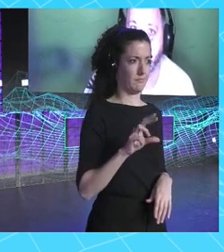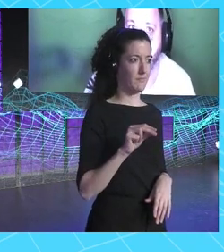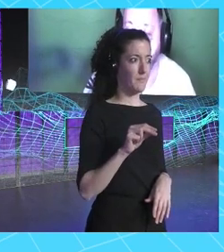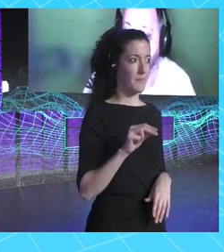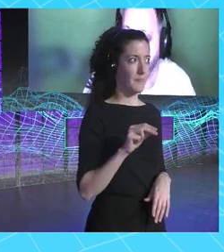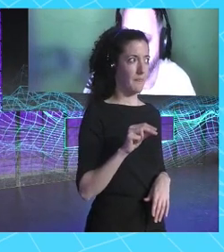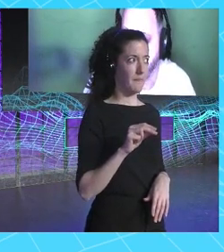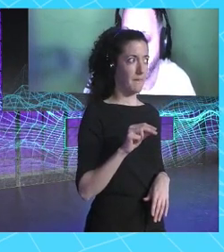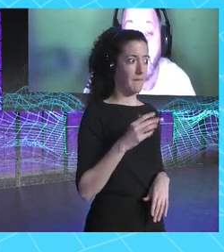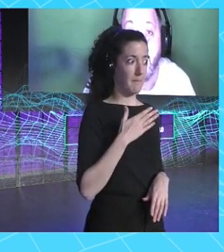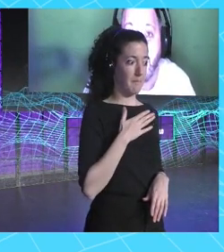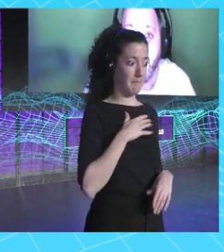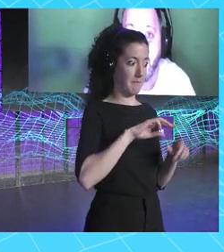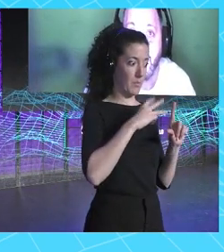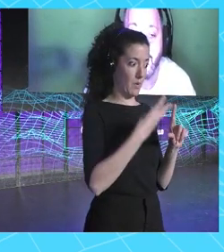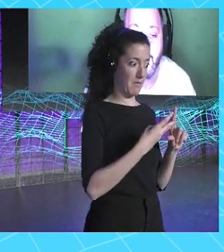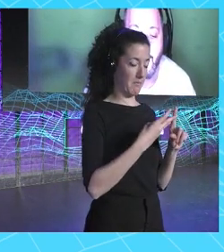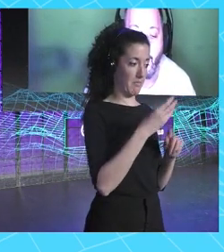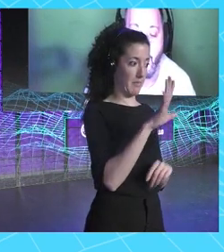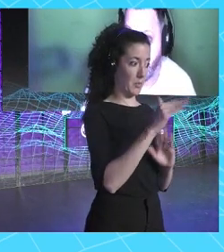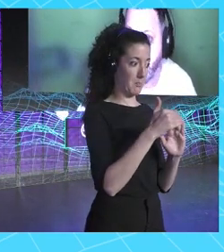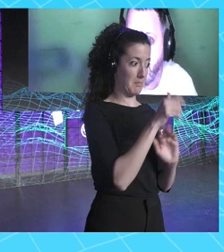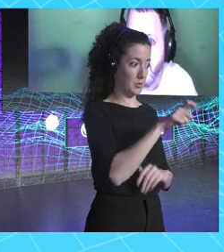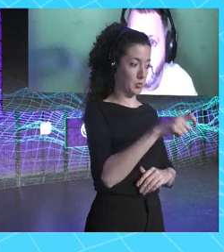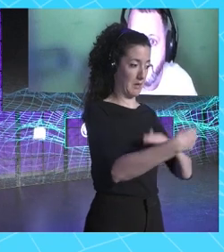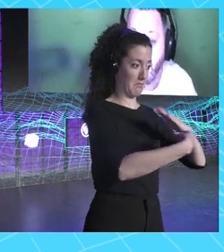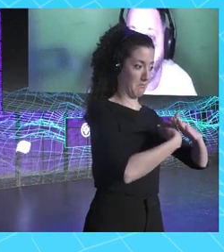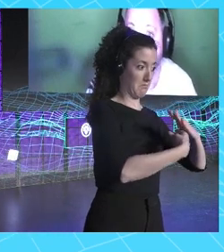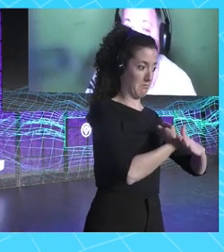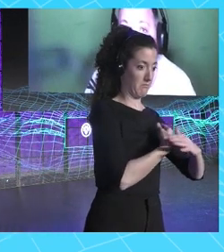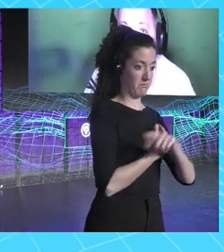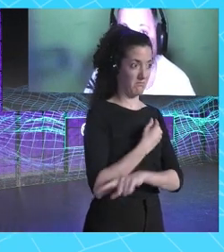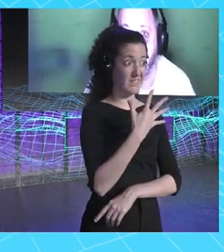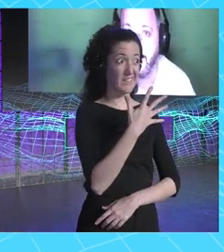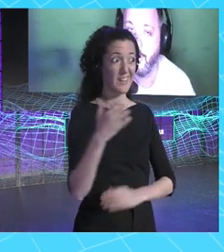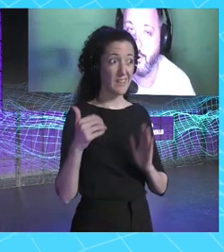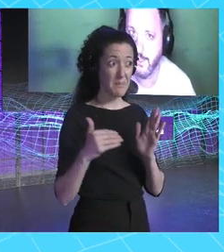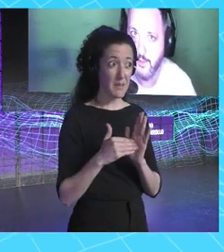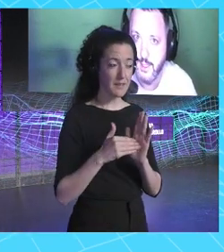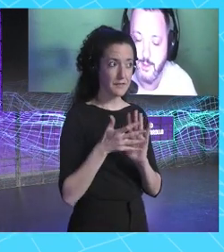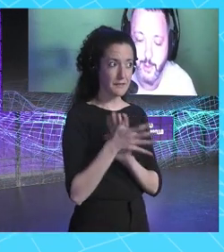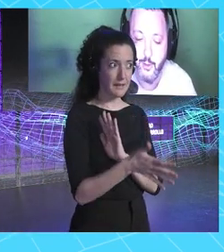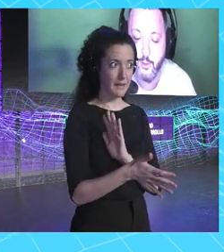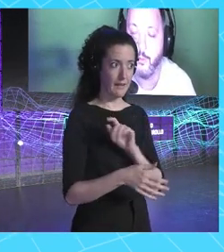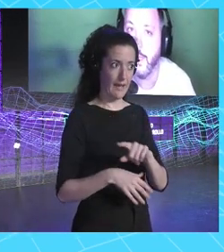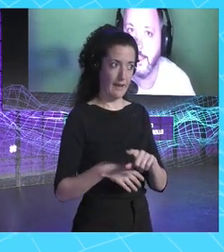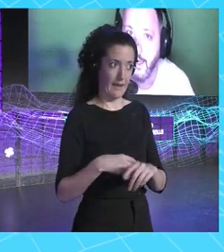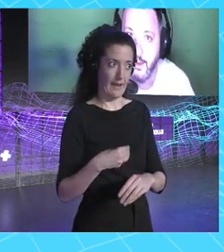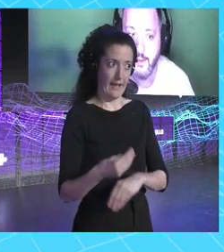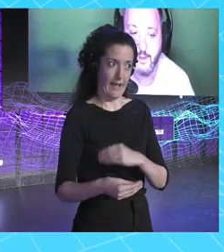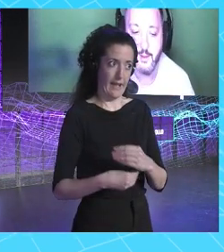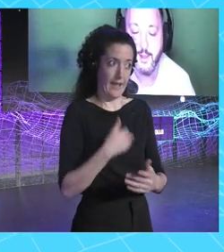y a él le ven medio millón o él hace algo bien o yo hago mal o ambas cosas pero no no puede